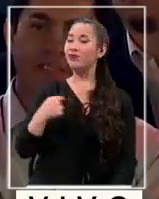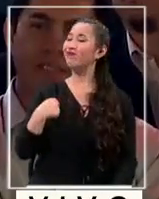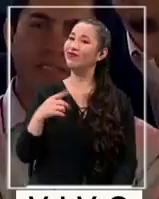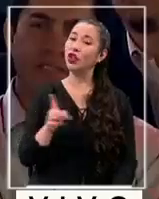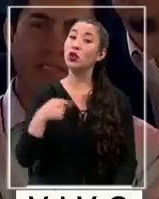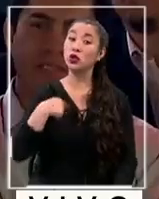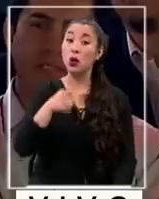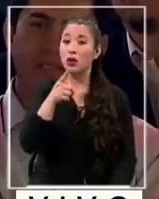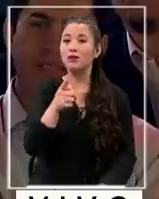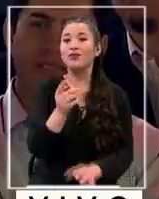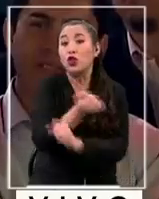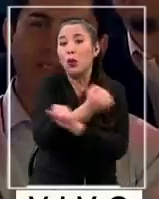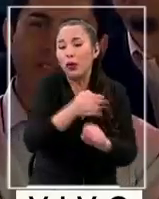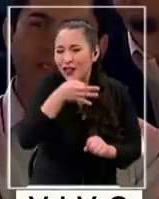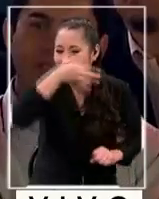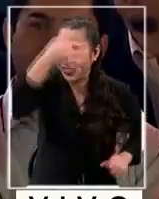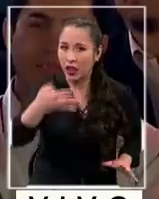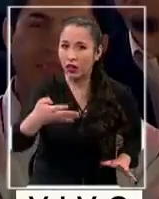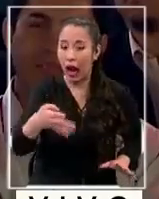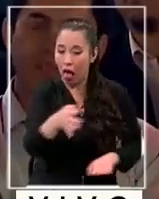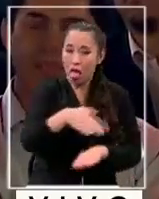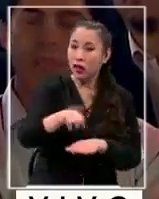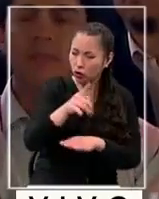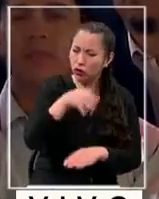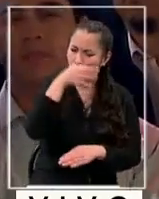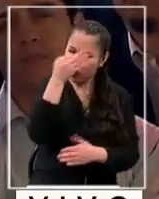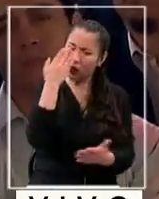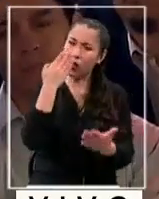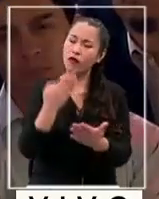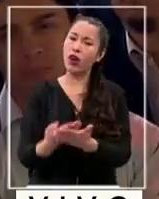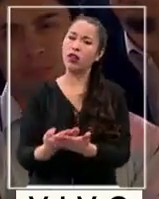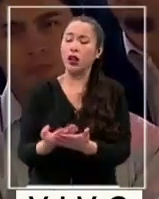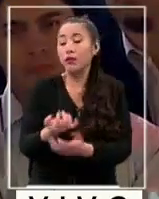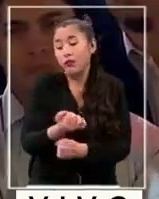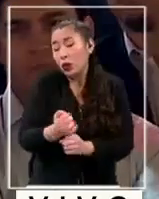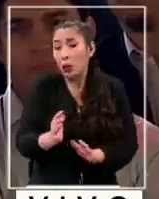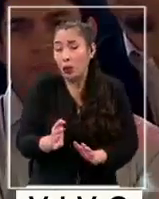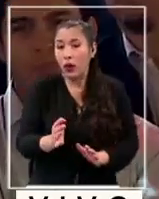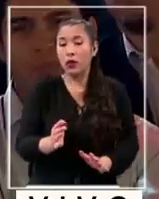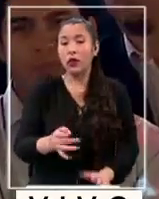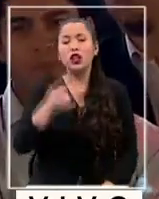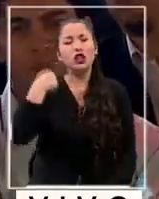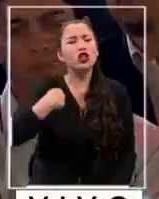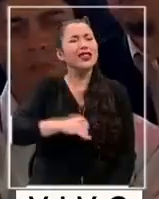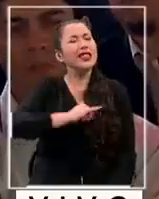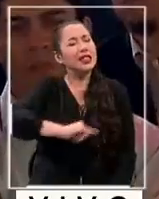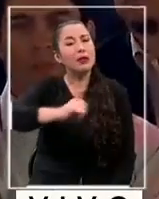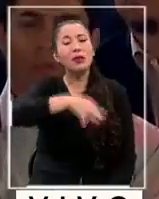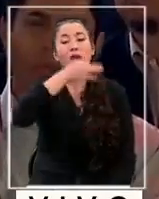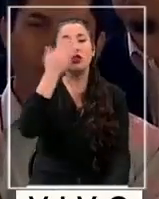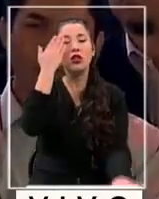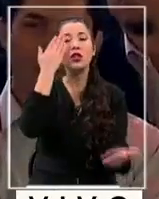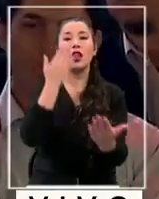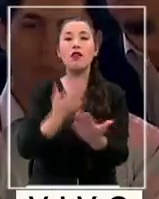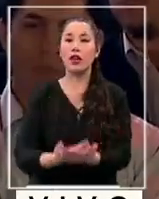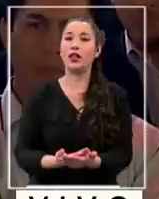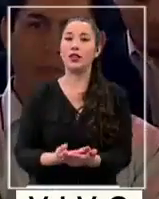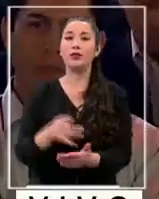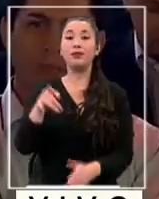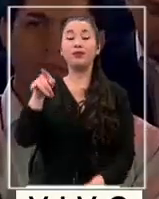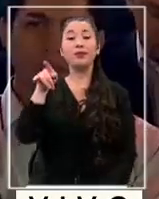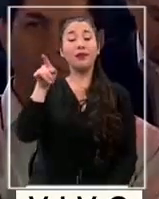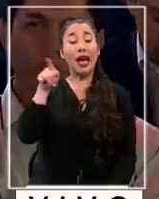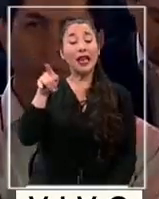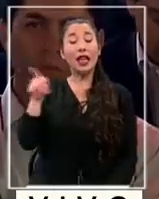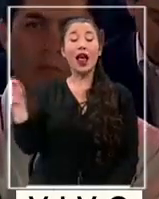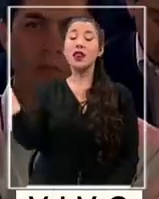No se puede. Lo he dicho de cara y creo, y lo he dicho siempre, de frente. Ahí está entonces el discurso de